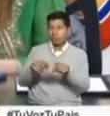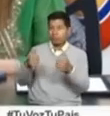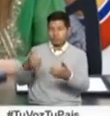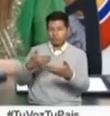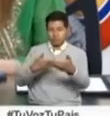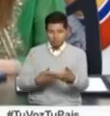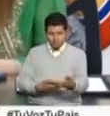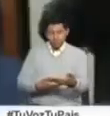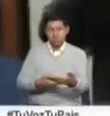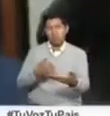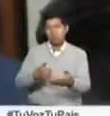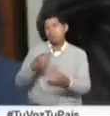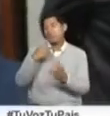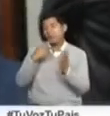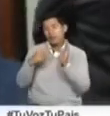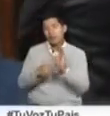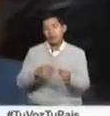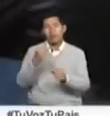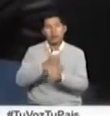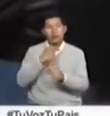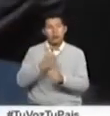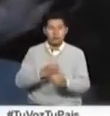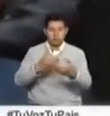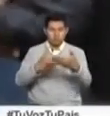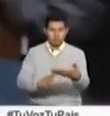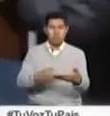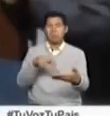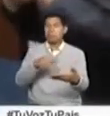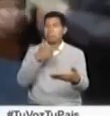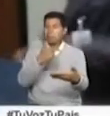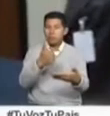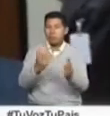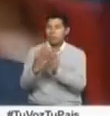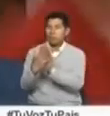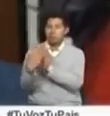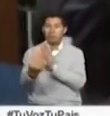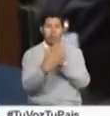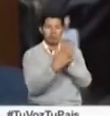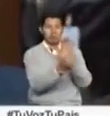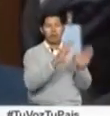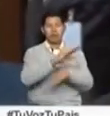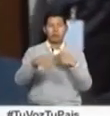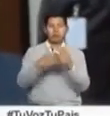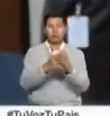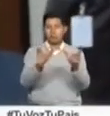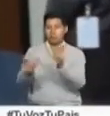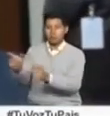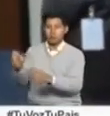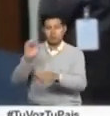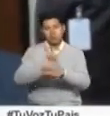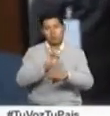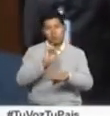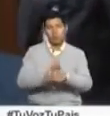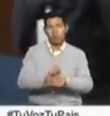un ejemplo de trabajo. Un documento ejemplar para beneficio del pueblo ecuatoriano, en